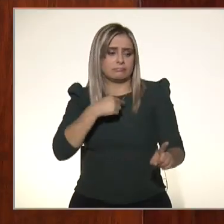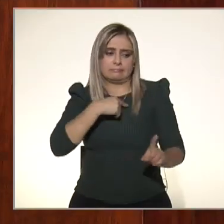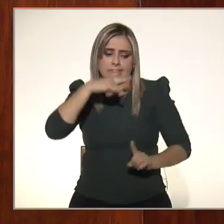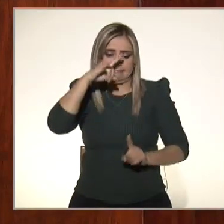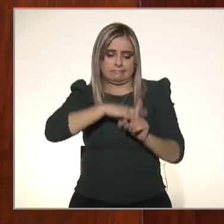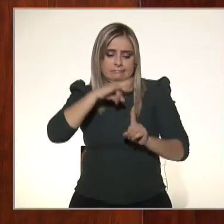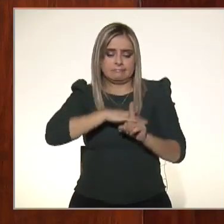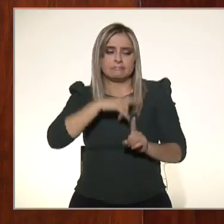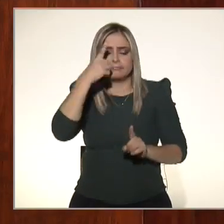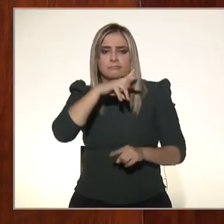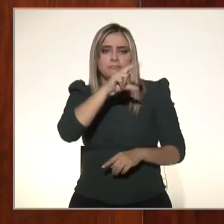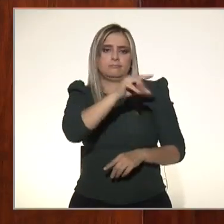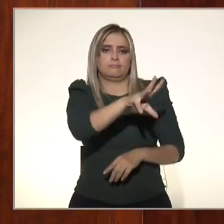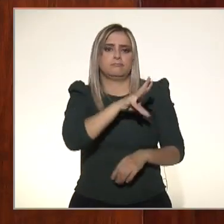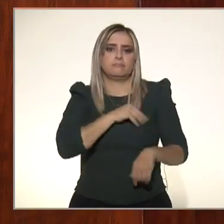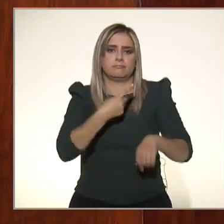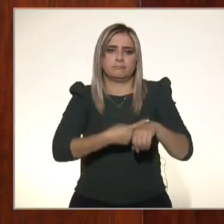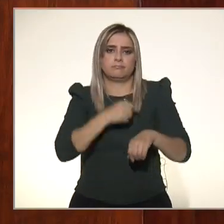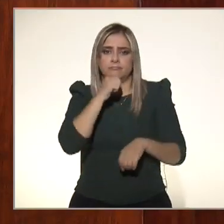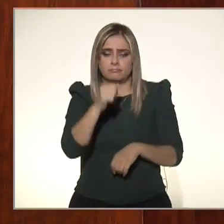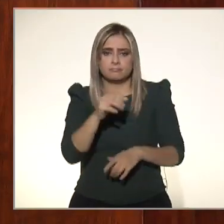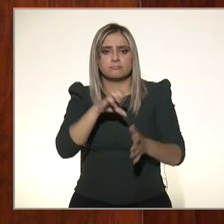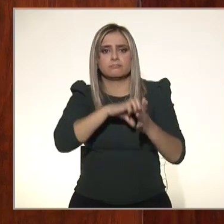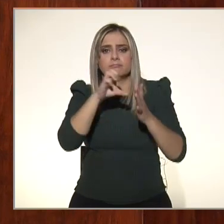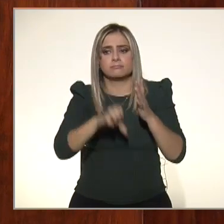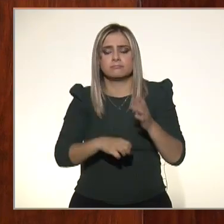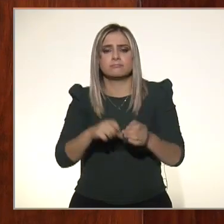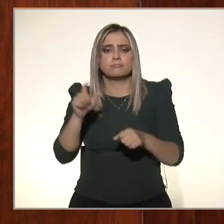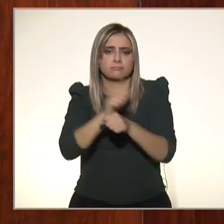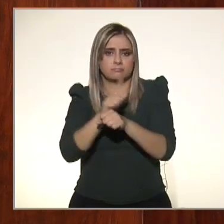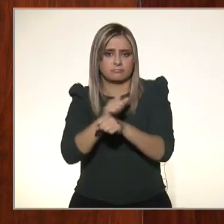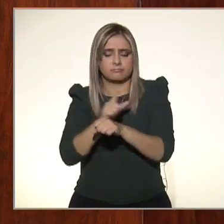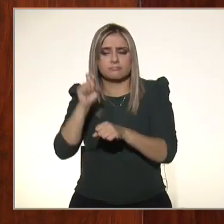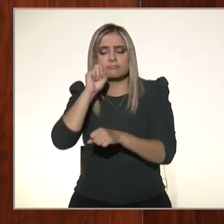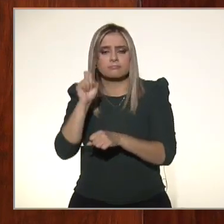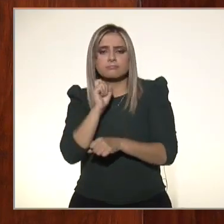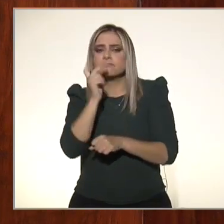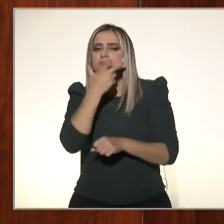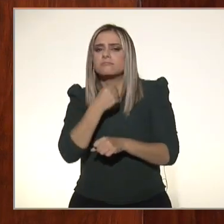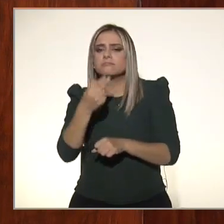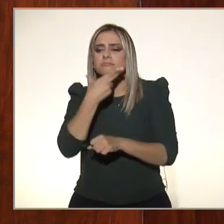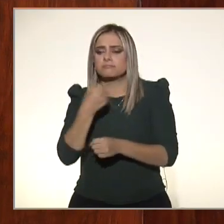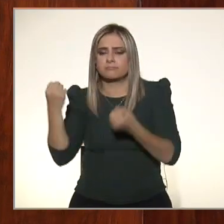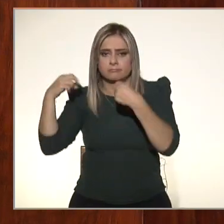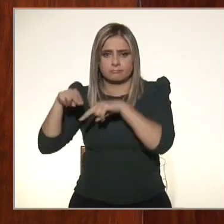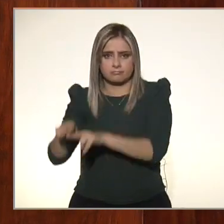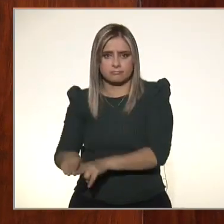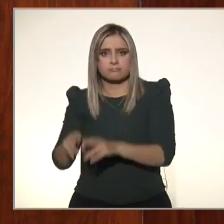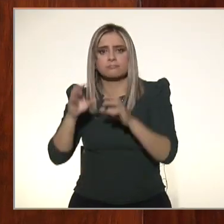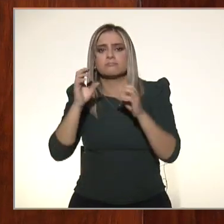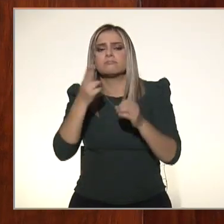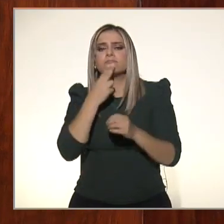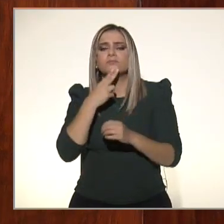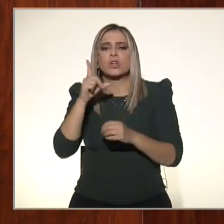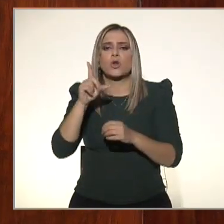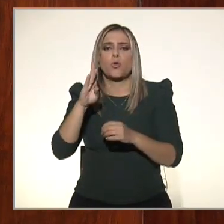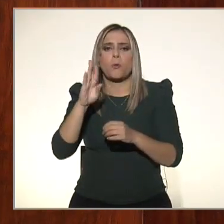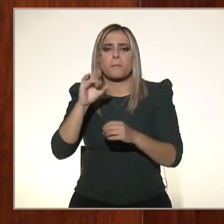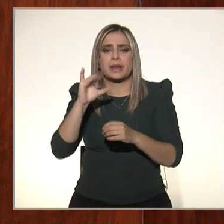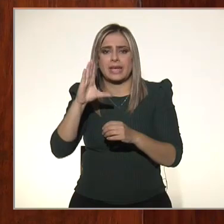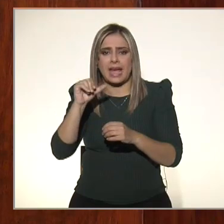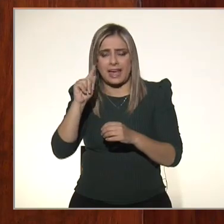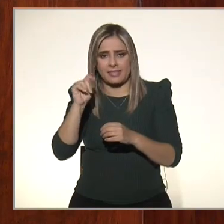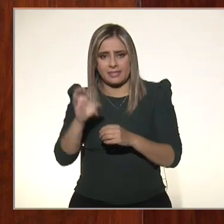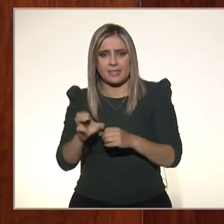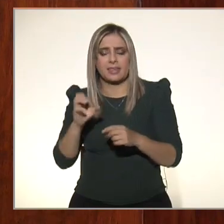eso qué tiene que ver? Por ejemplo, en hombres que tenemos sexo con otros hombres, tiene que ver con el uso de lubricante, tiene que ver